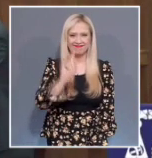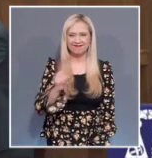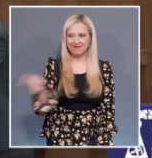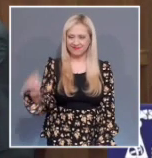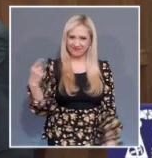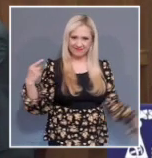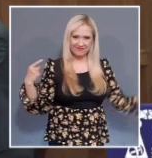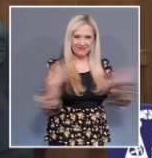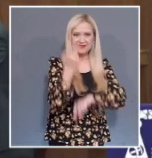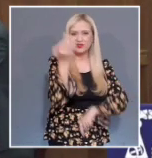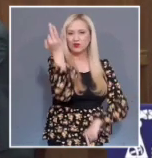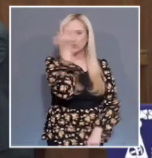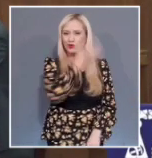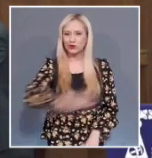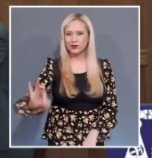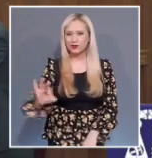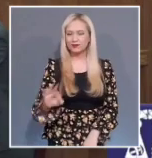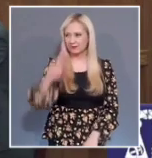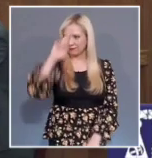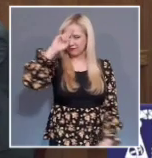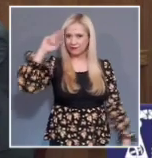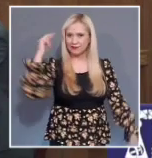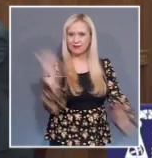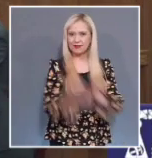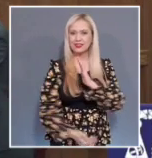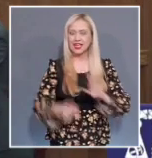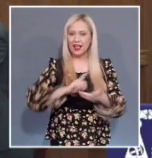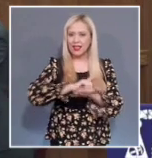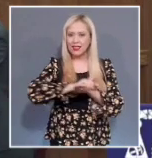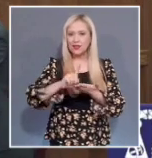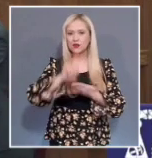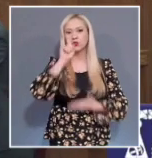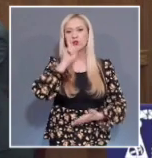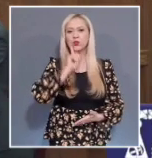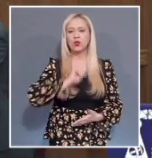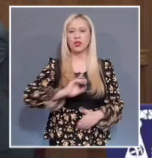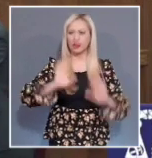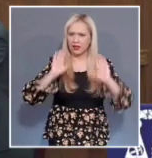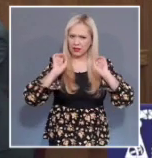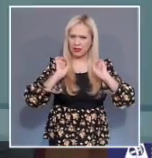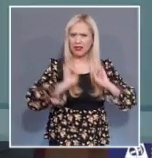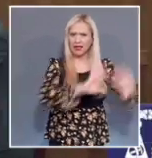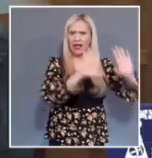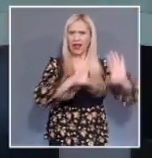un derecho superior al derecho de las mujeres a vivir una vida libre de violencia.